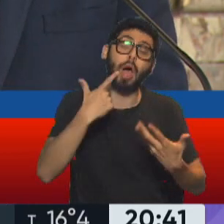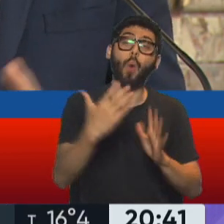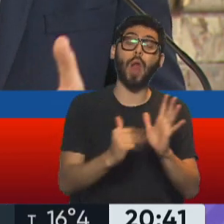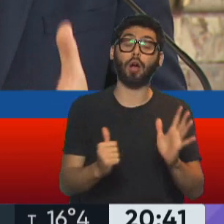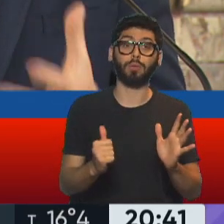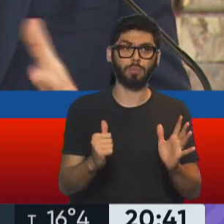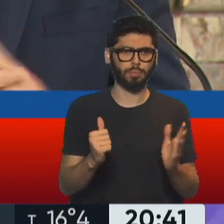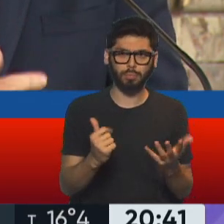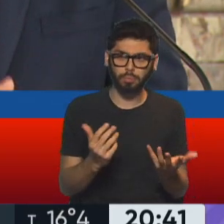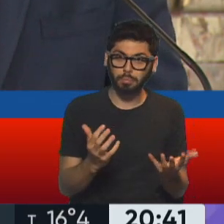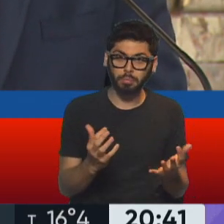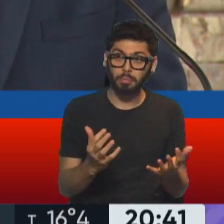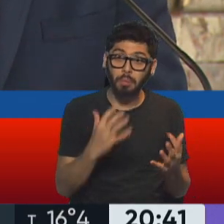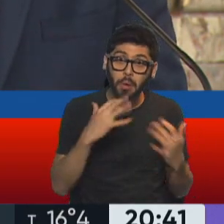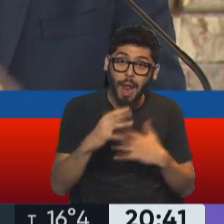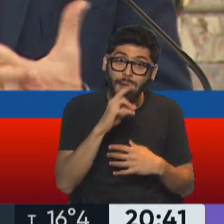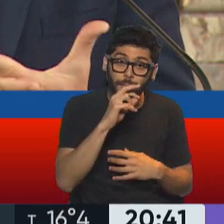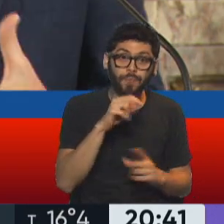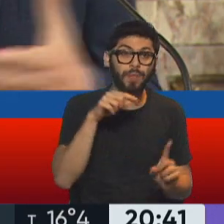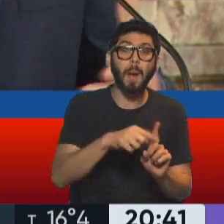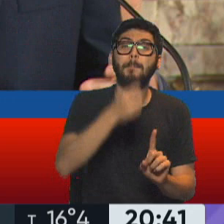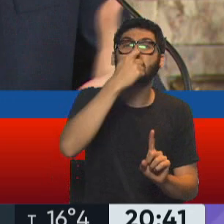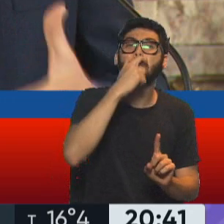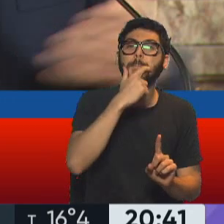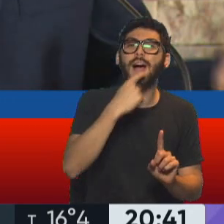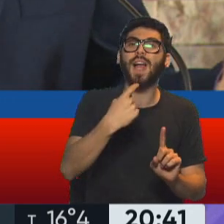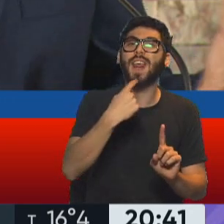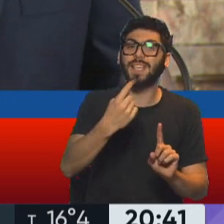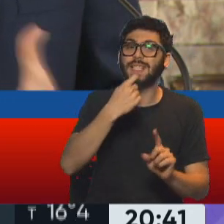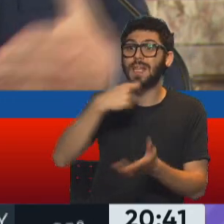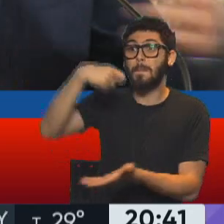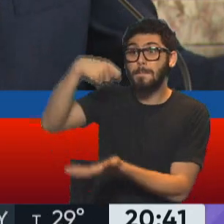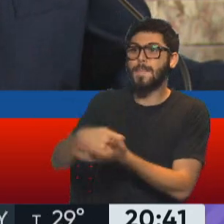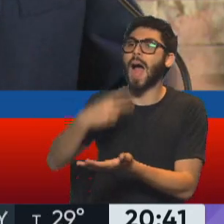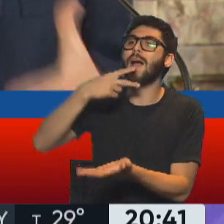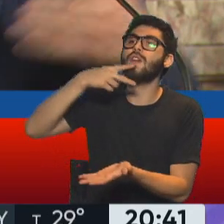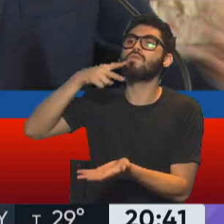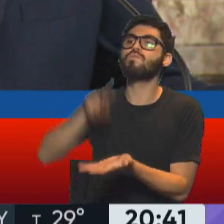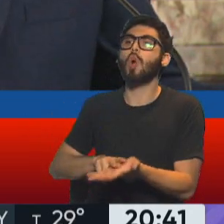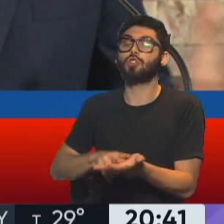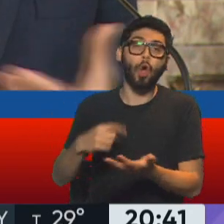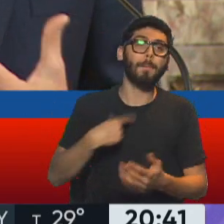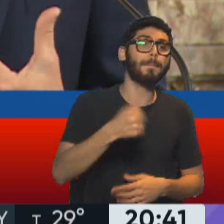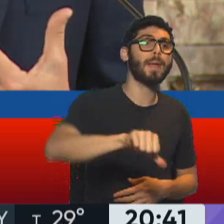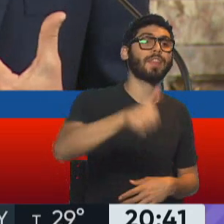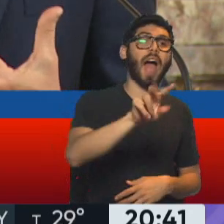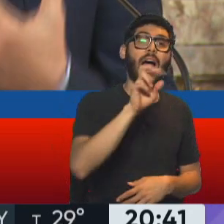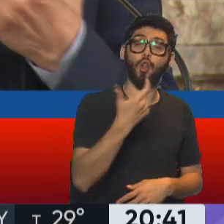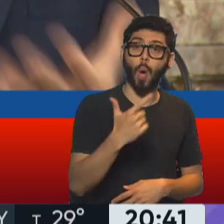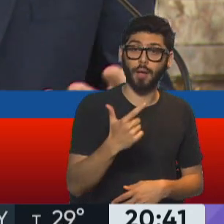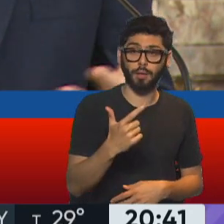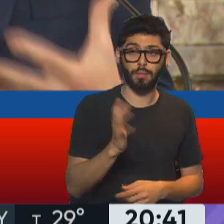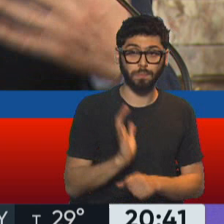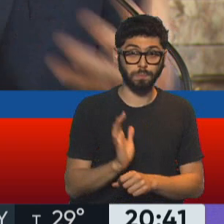Mauricio Macri dijo que en Argentina nadie gana plata si paga impuestos. Es como una suerte de confesión de parte. Sí. Lo era en ese momento, toma más